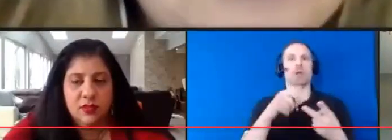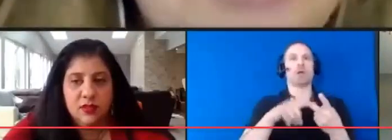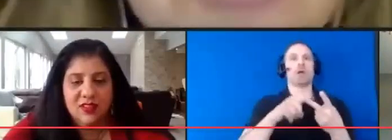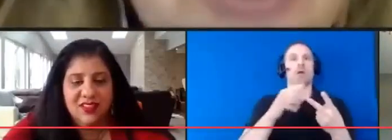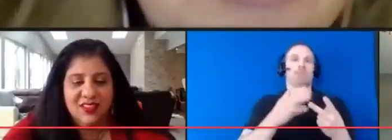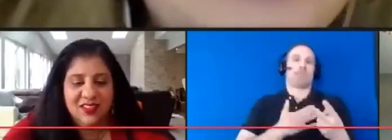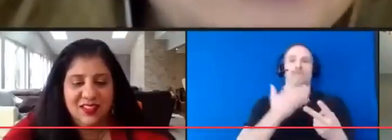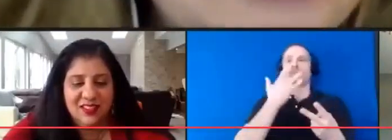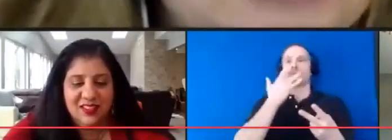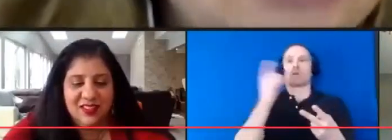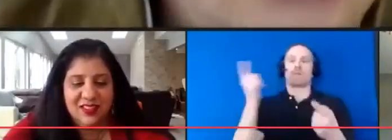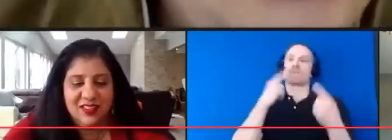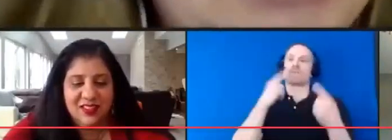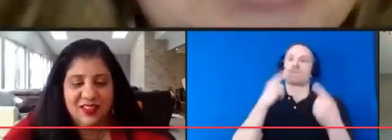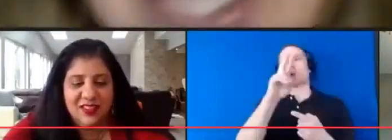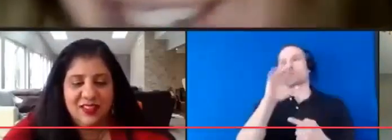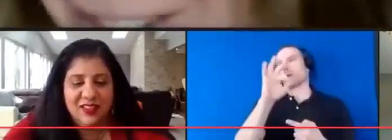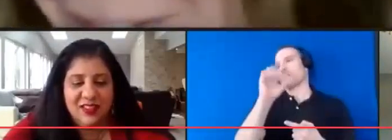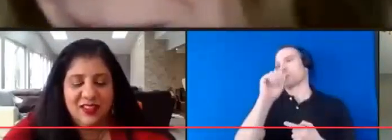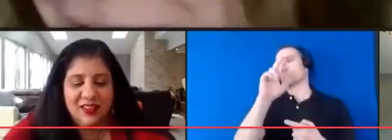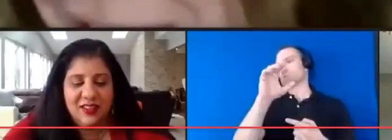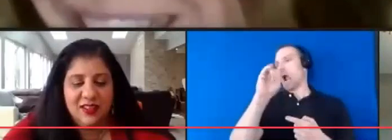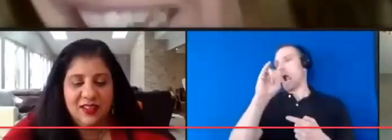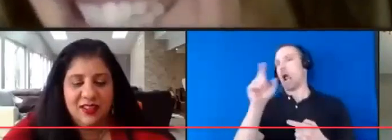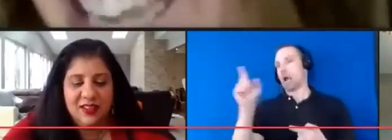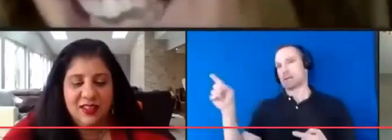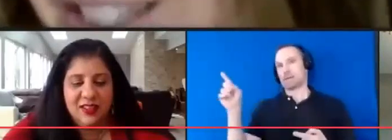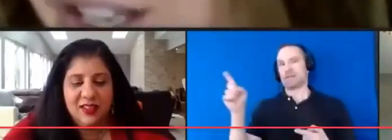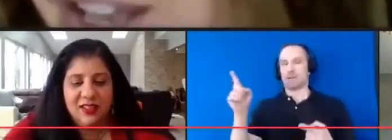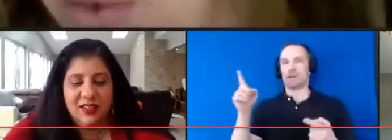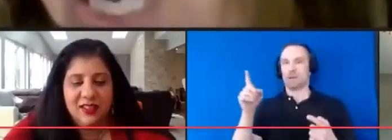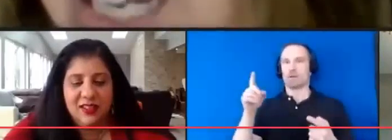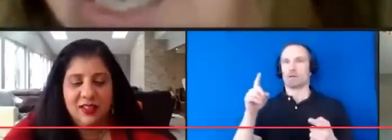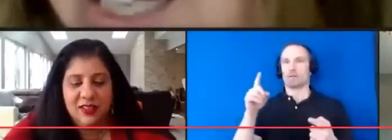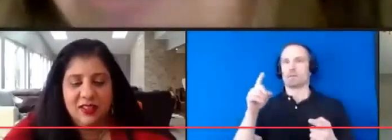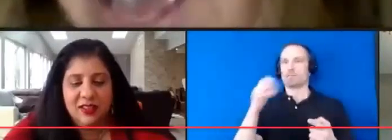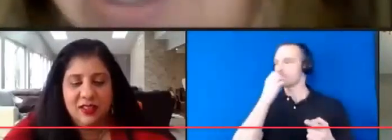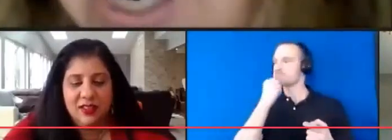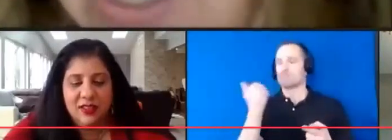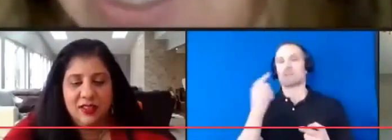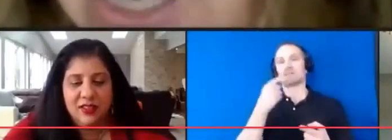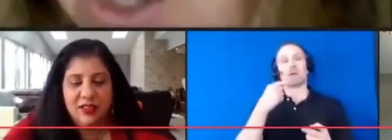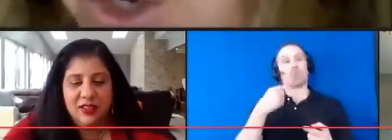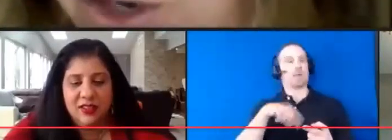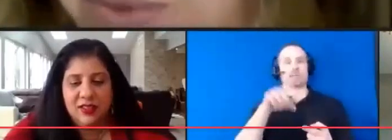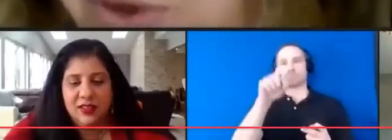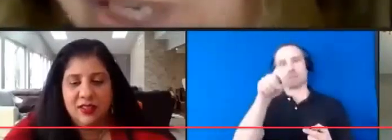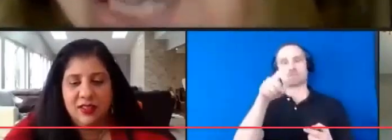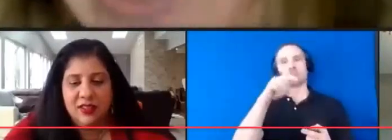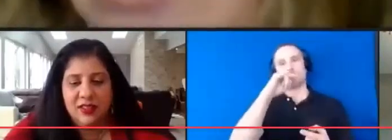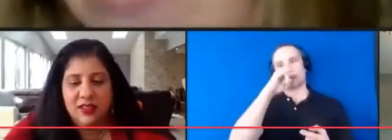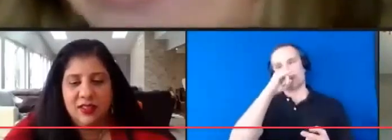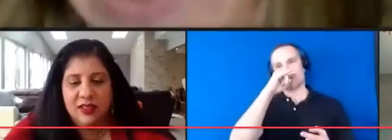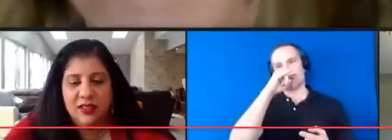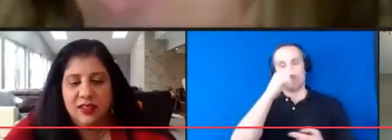regular así que es fácil para mí sería la que tendría menos reacciones de